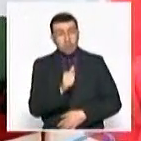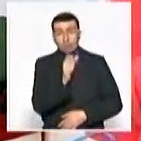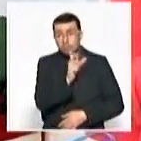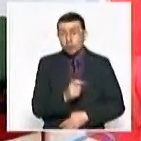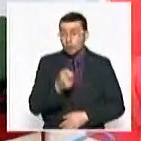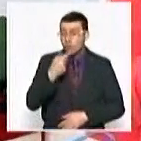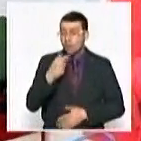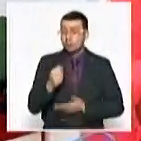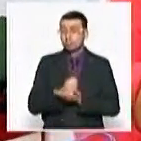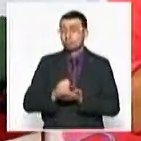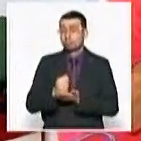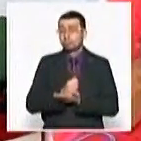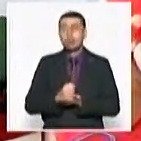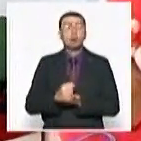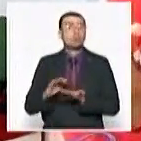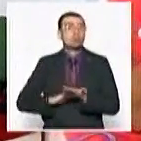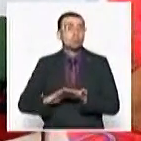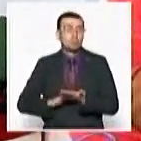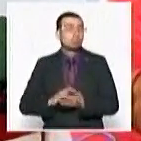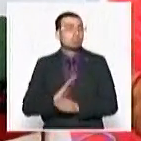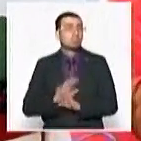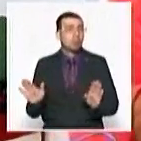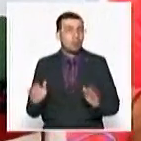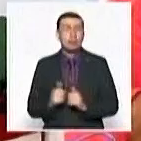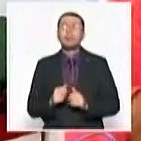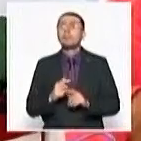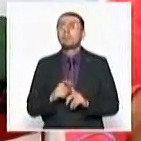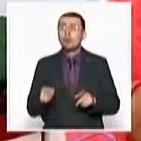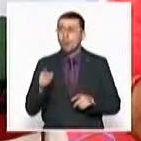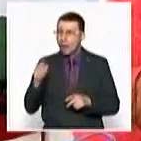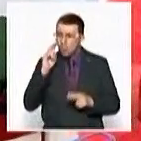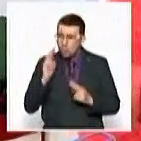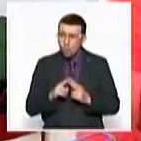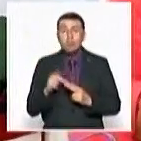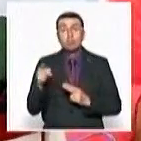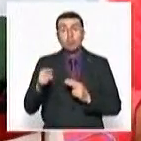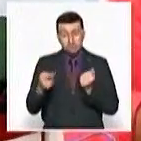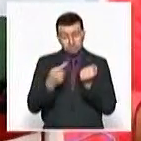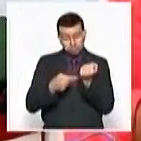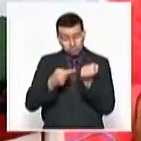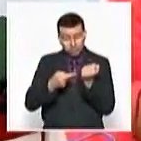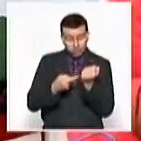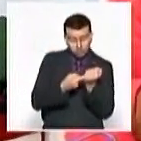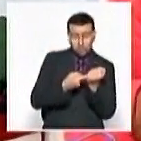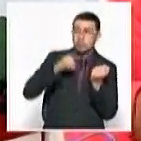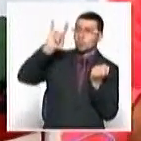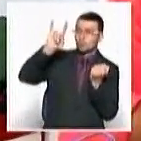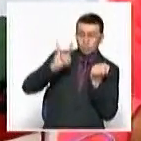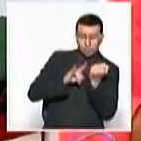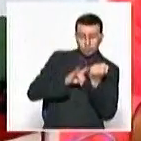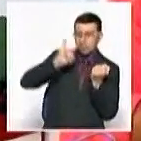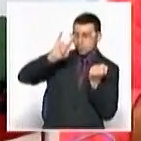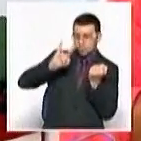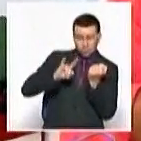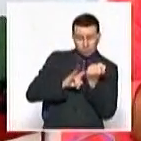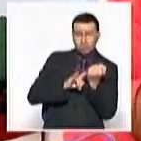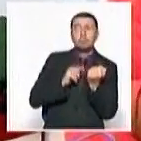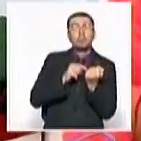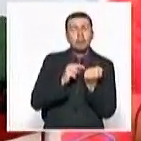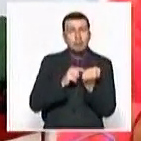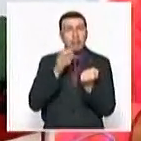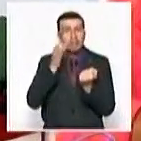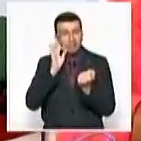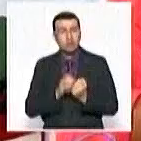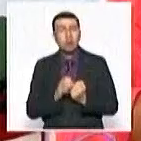analgésico, pero cuando uno conoce que existen los enemas de café, que existen los ayunos, que existe la terapia neural,